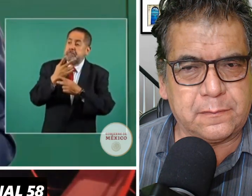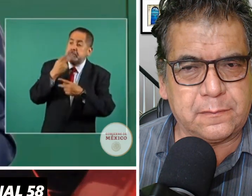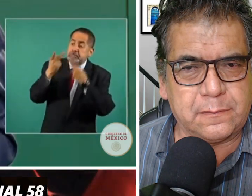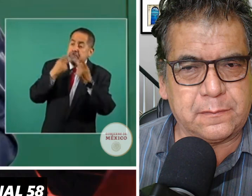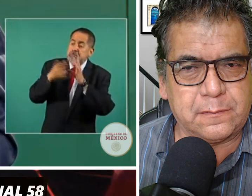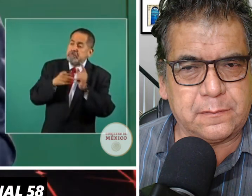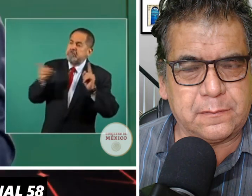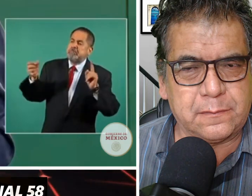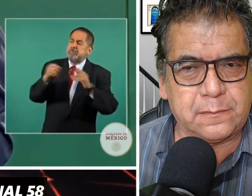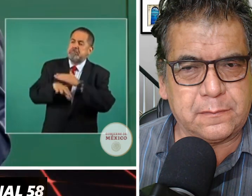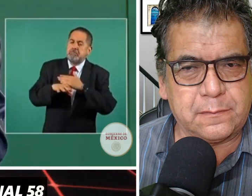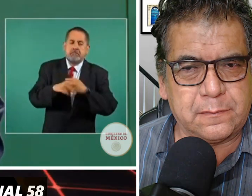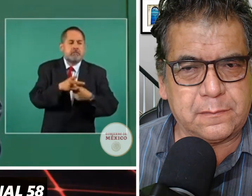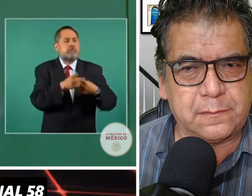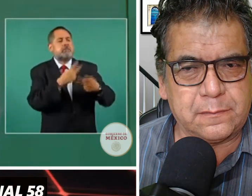porque